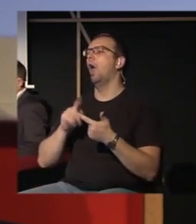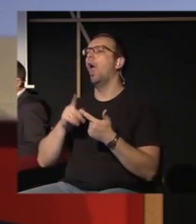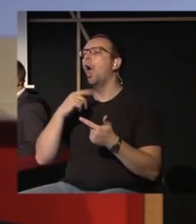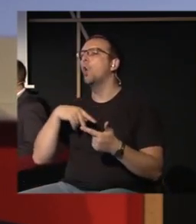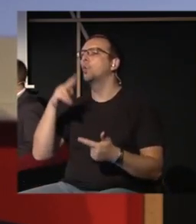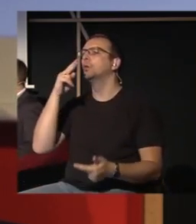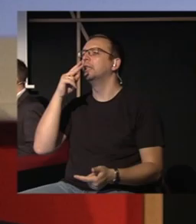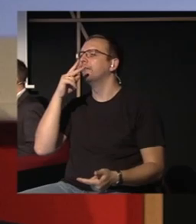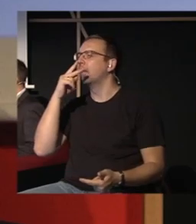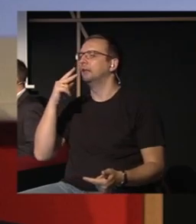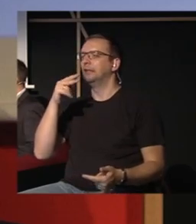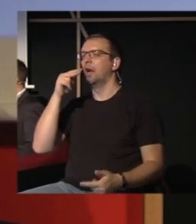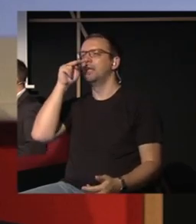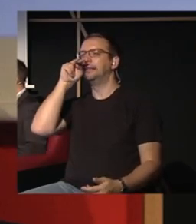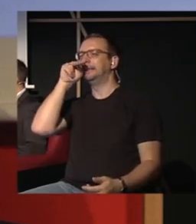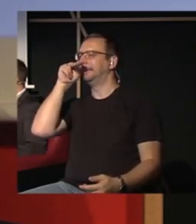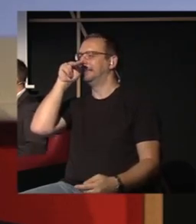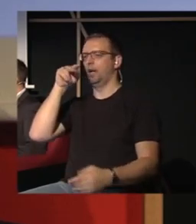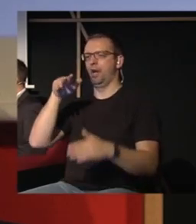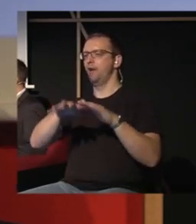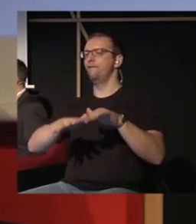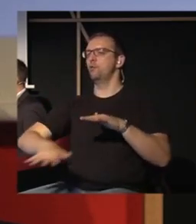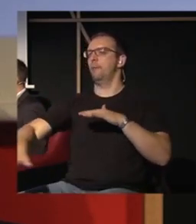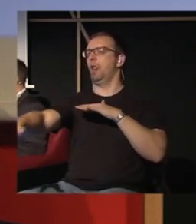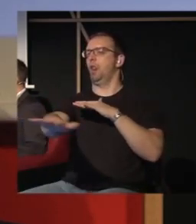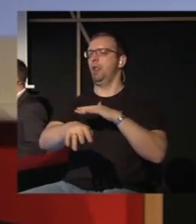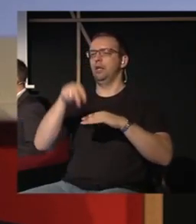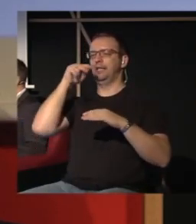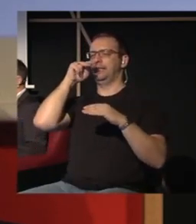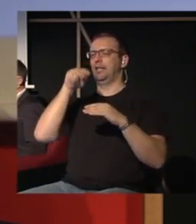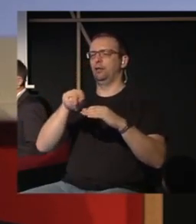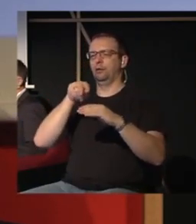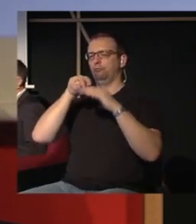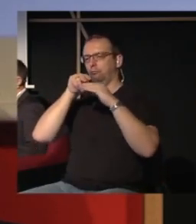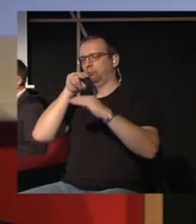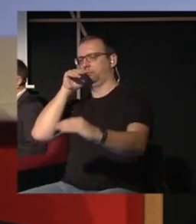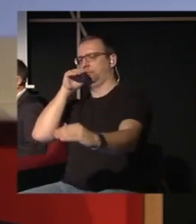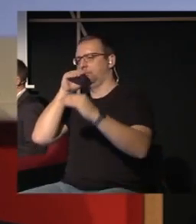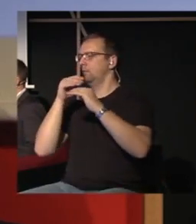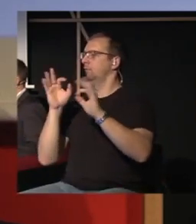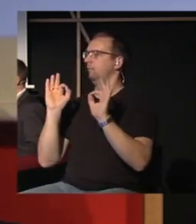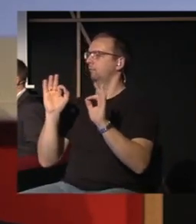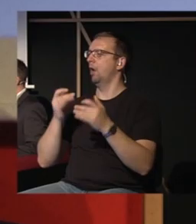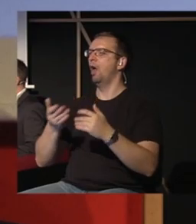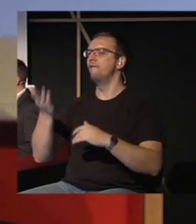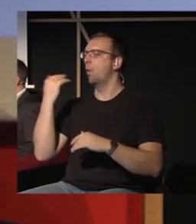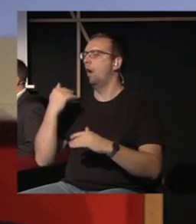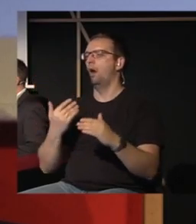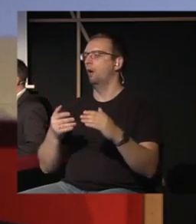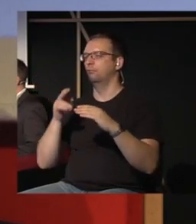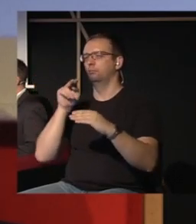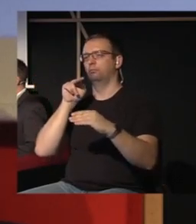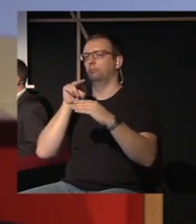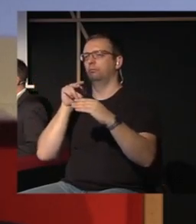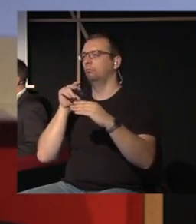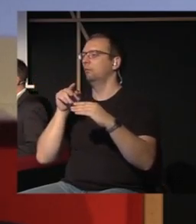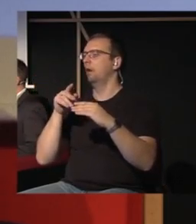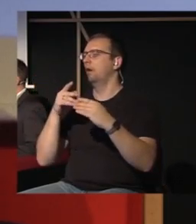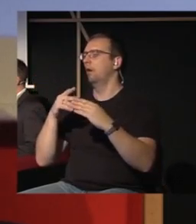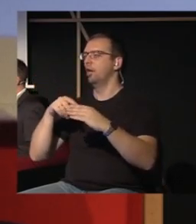al mismo nivel que el resto de socios. Entonces, como se ha hablado aquí anteriormente, cuando las personas se levantaban, ellos no podían